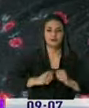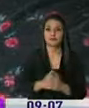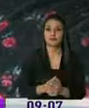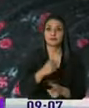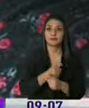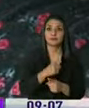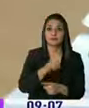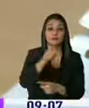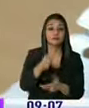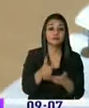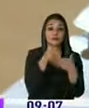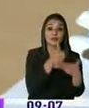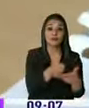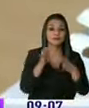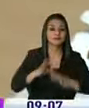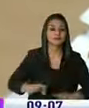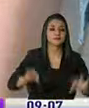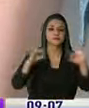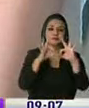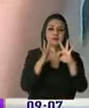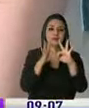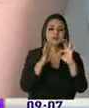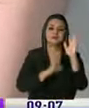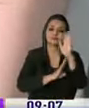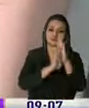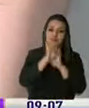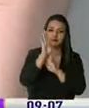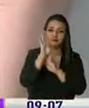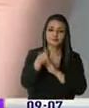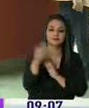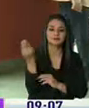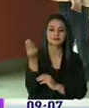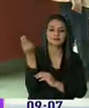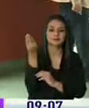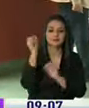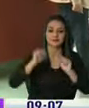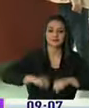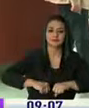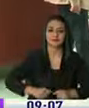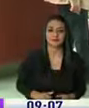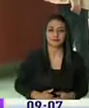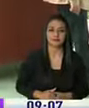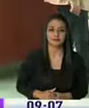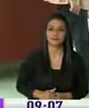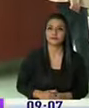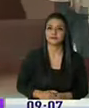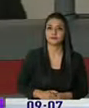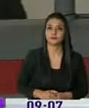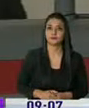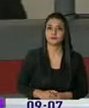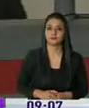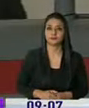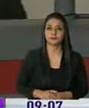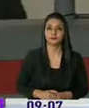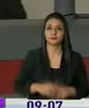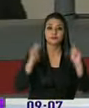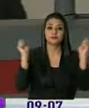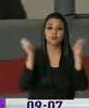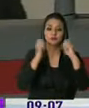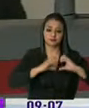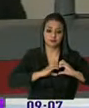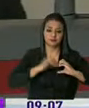ayuda, amigo televidente, será muy importante para el desarrollo de las jóvenes. En Quito informó Andrea Orbe. La Fundación